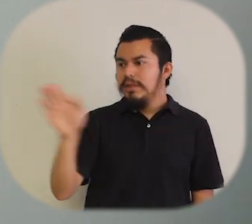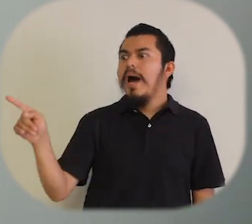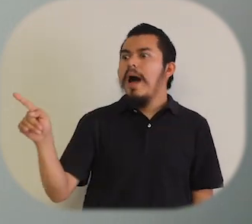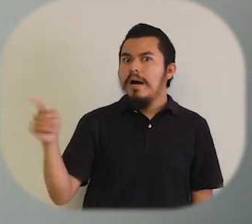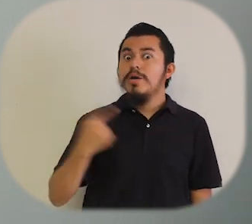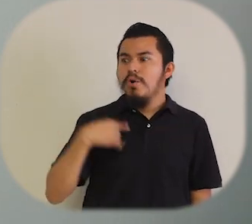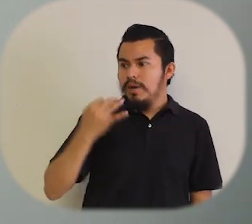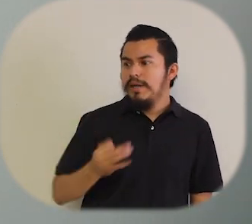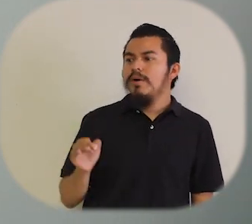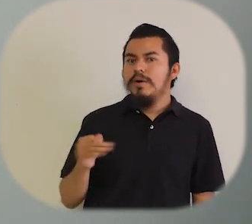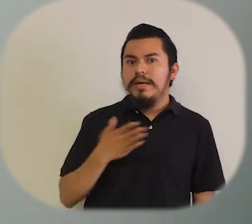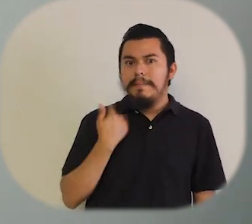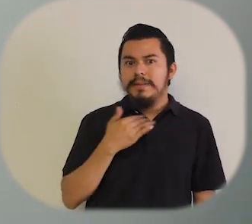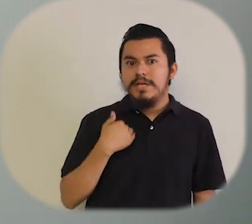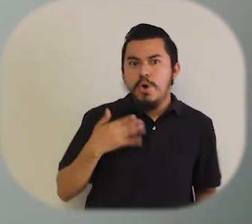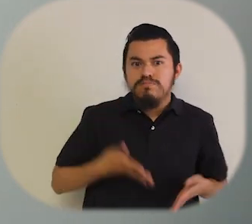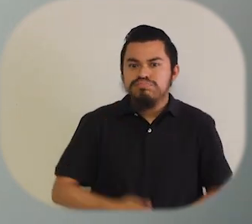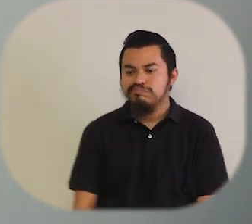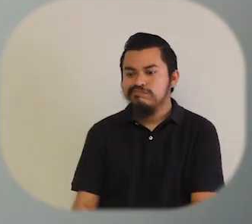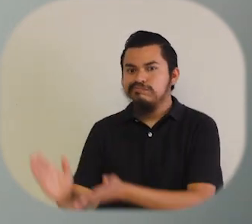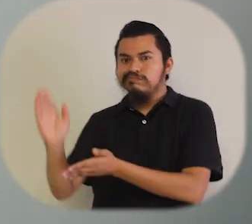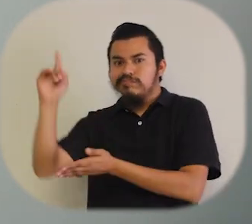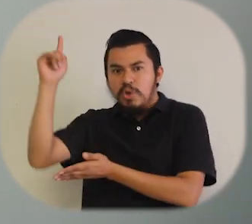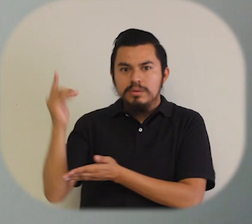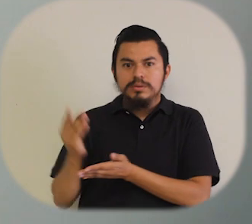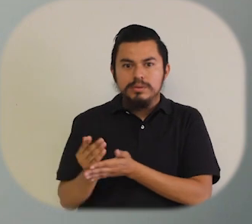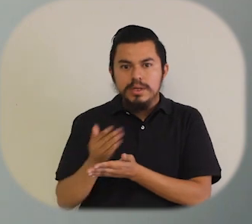engendrado por él ama al que ha sido engendrado por él.